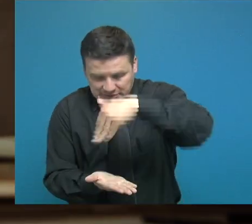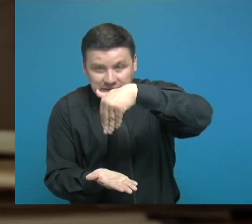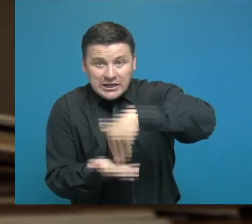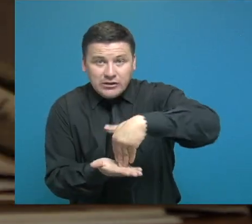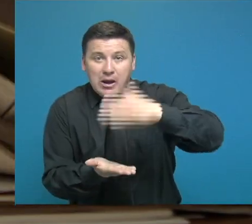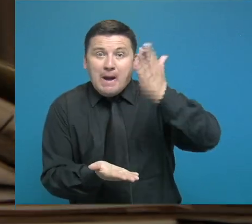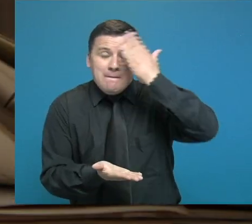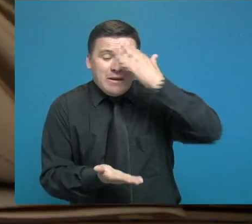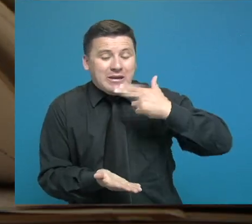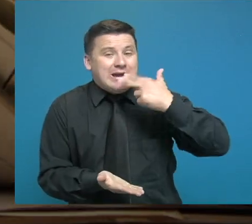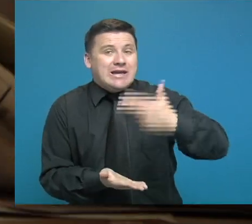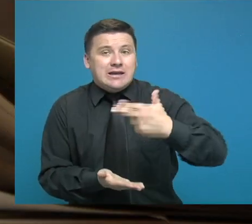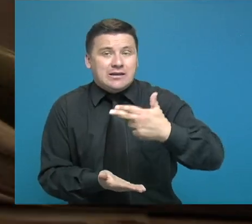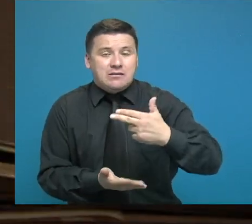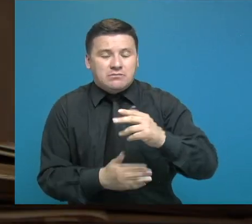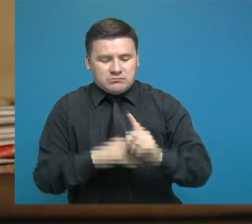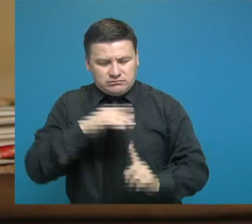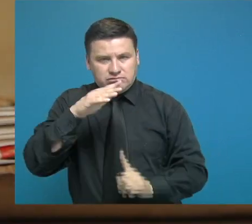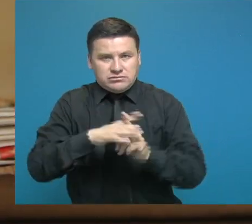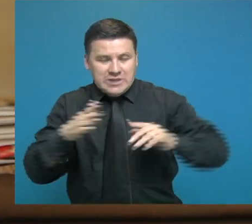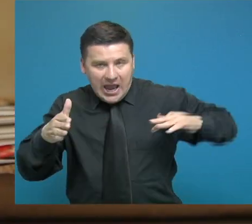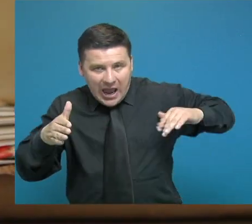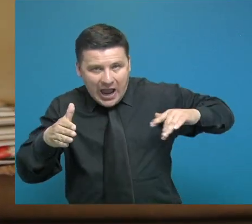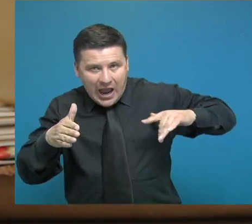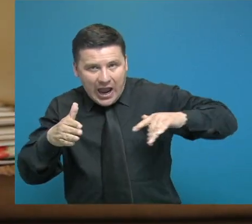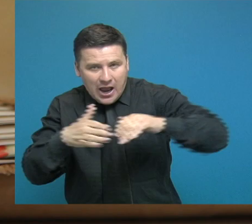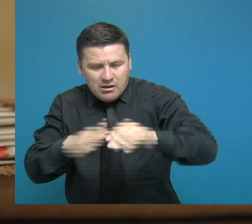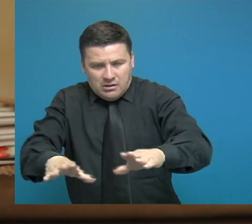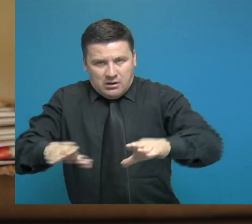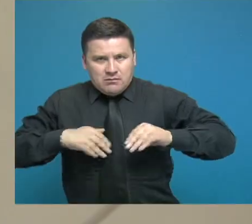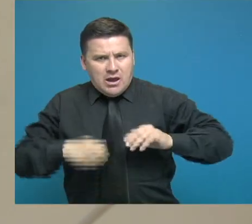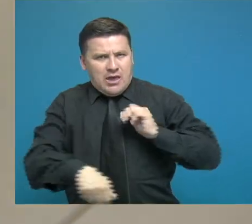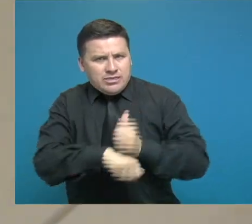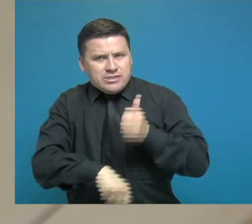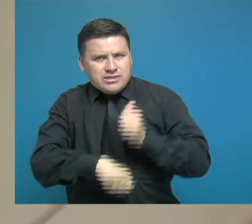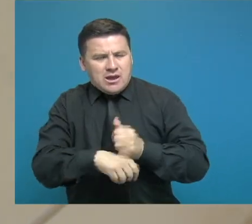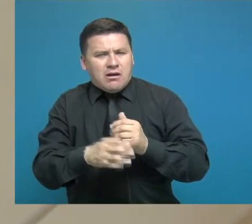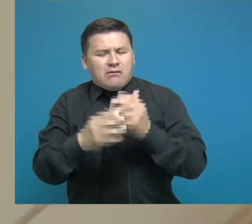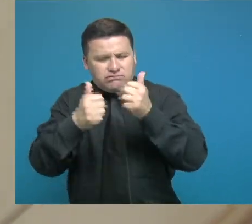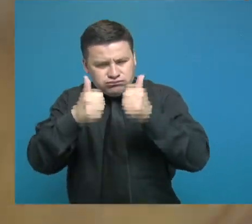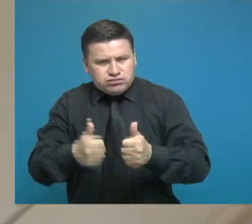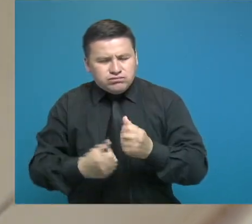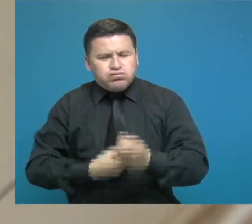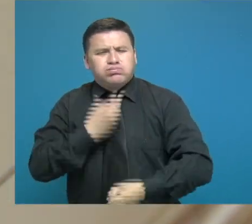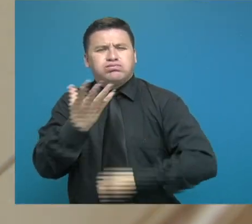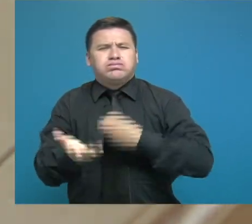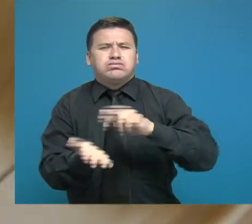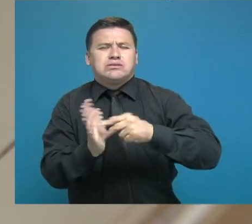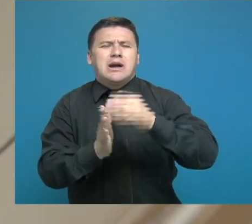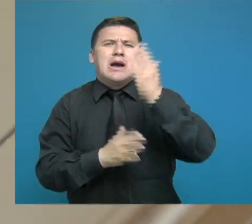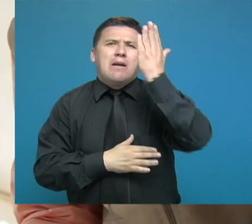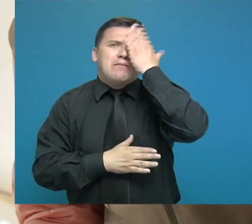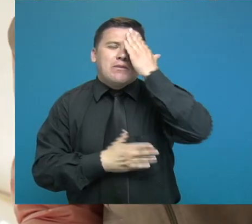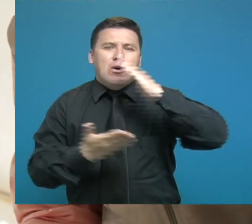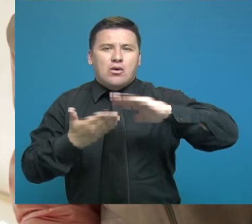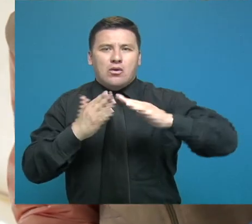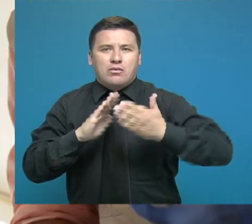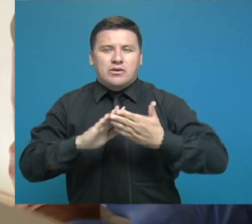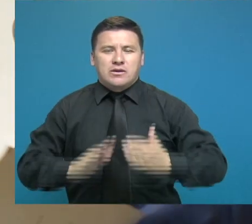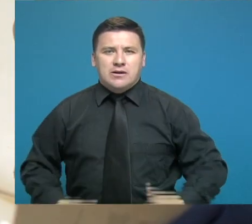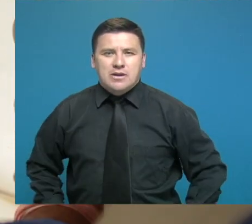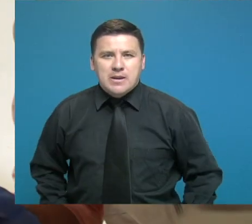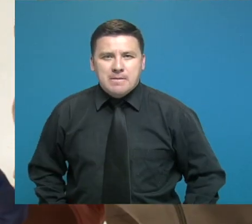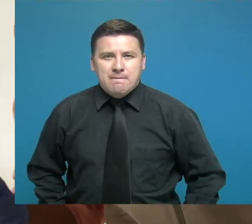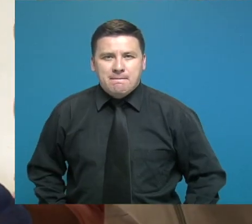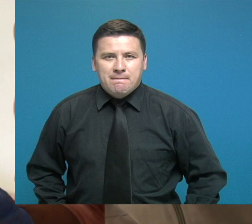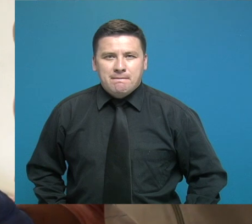El Centro Nacional de Memoria Histórica, desde la Dirección de Archivos, asume esta tarea como otra forma de explorar la memoria de las comunidades.